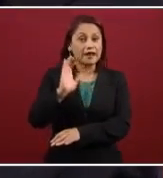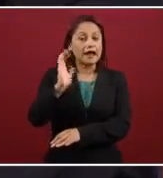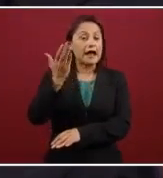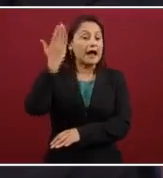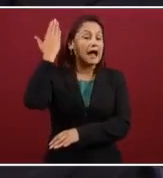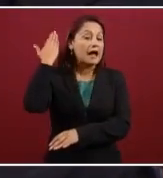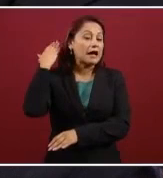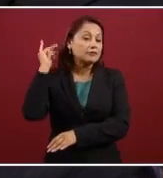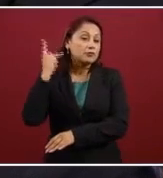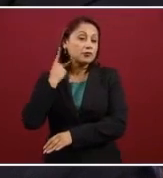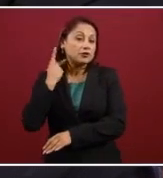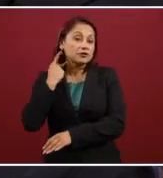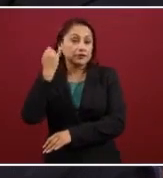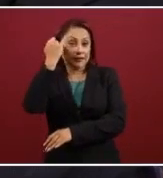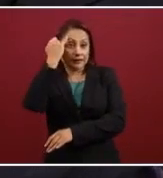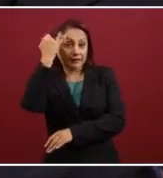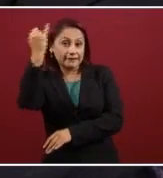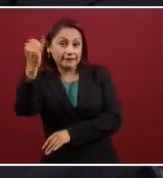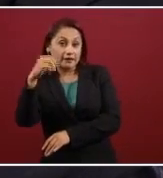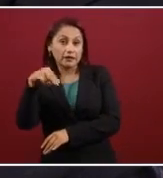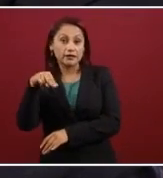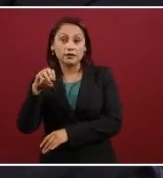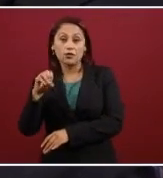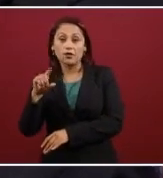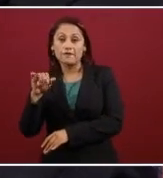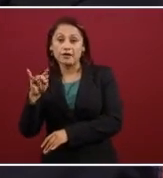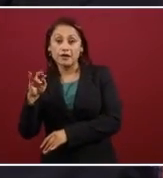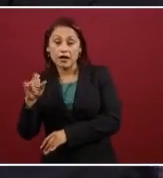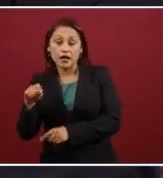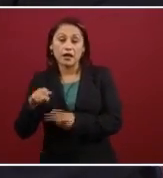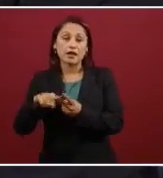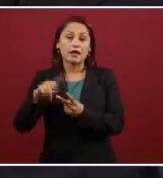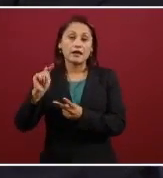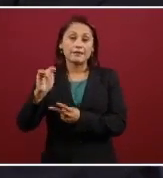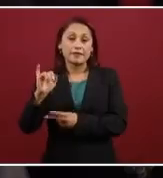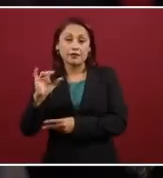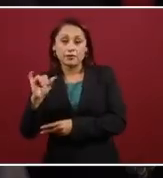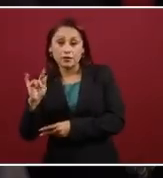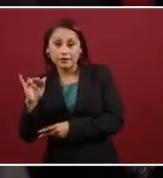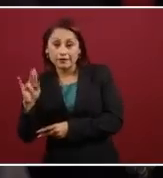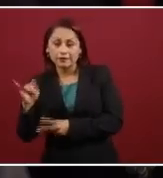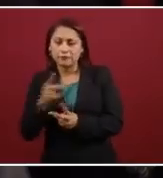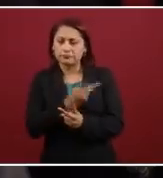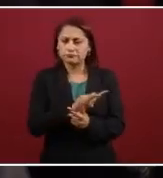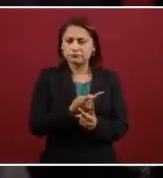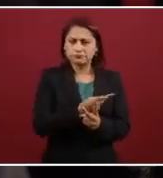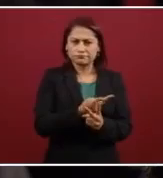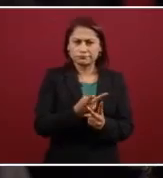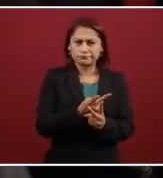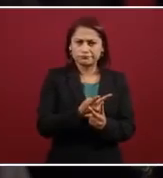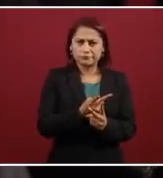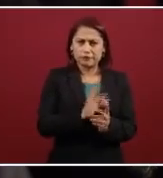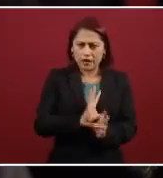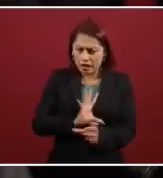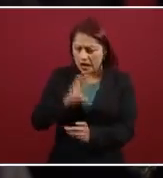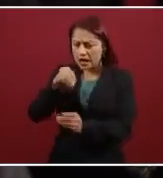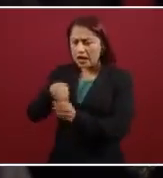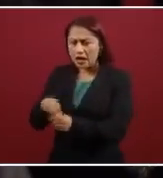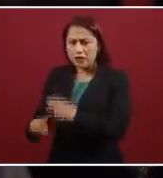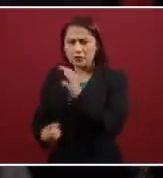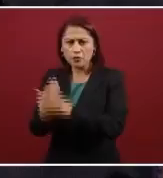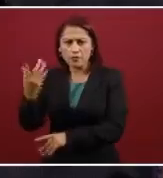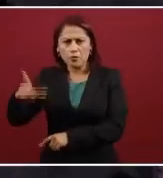y eso cambia completamente. Y no es fácil, porque es